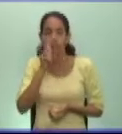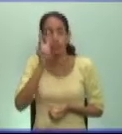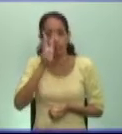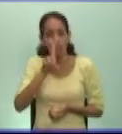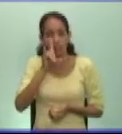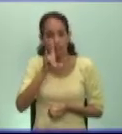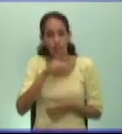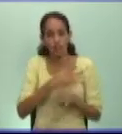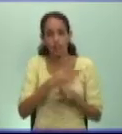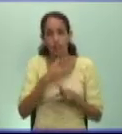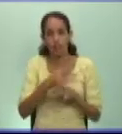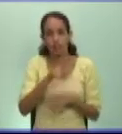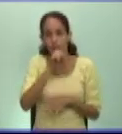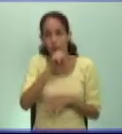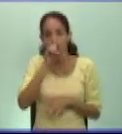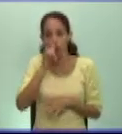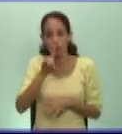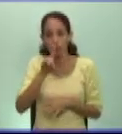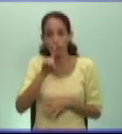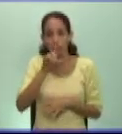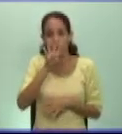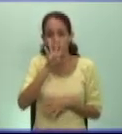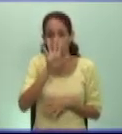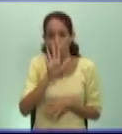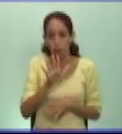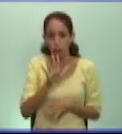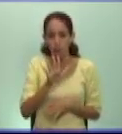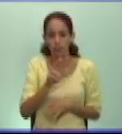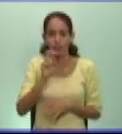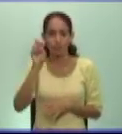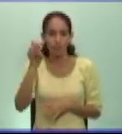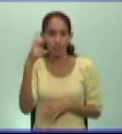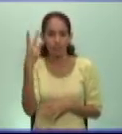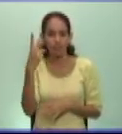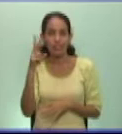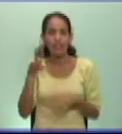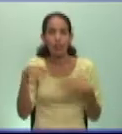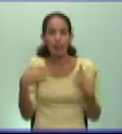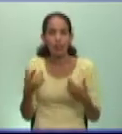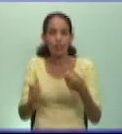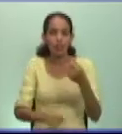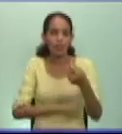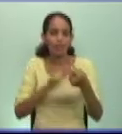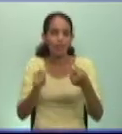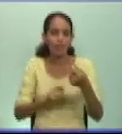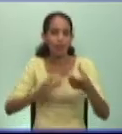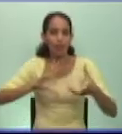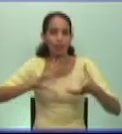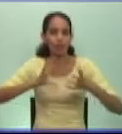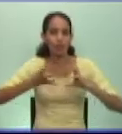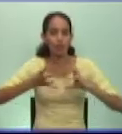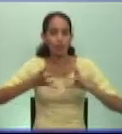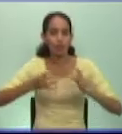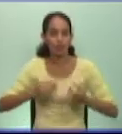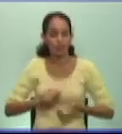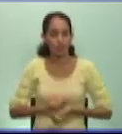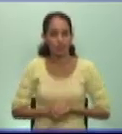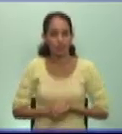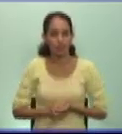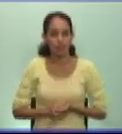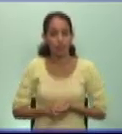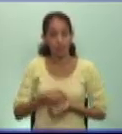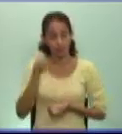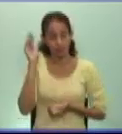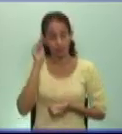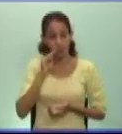desarrolla en el mundo la llamada o conocida Segunda Guerra Mundial. Guerra Mundial que nuevamente su escenario es Europa y parte de